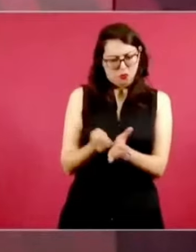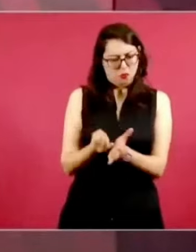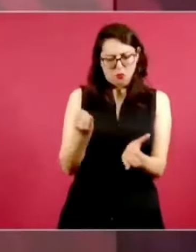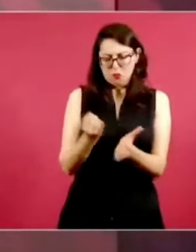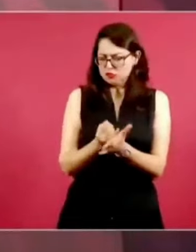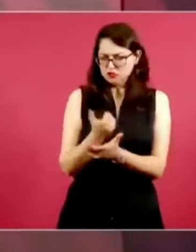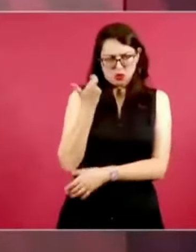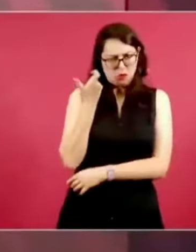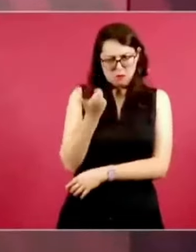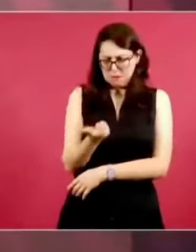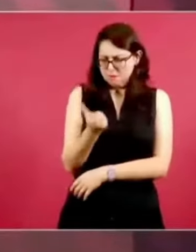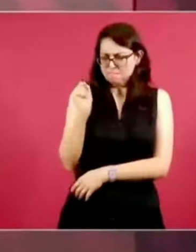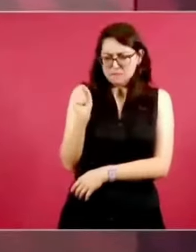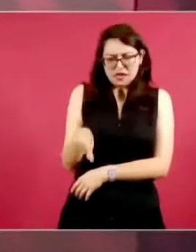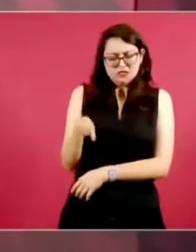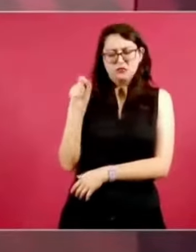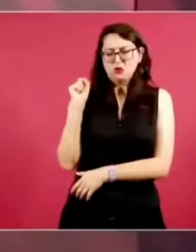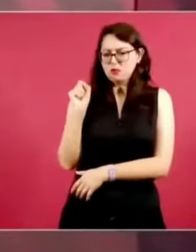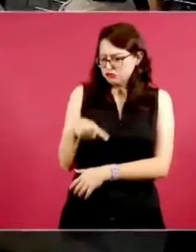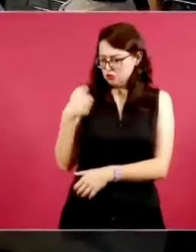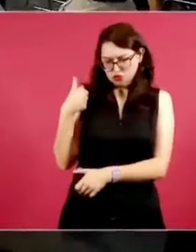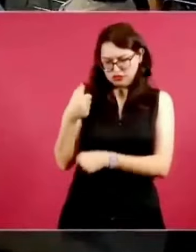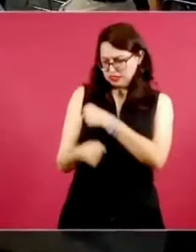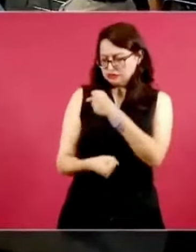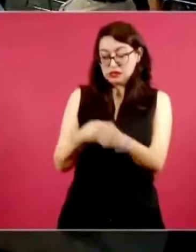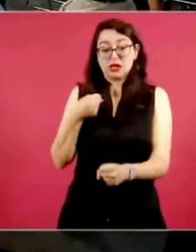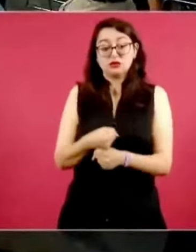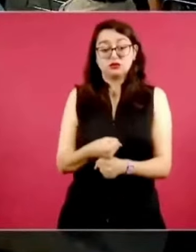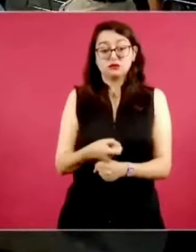impuestos quienes